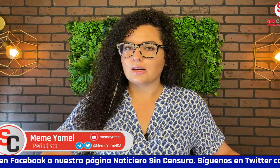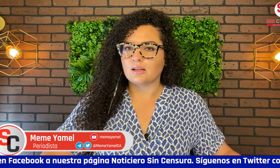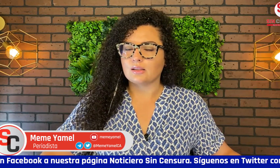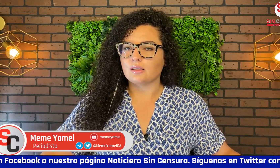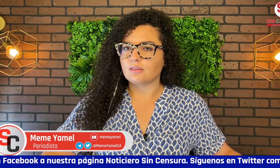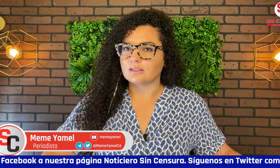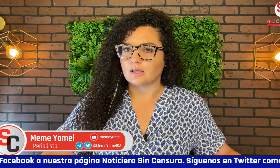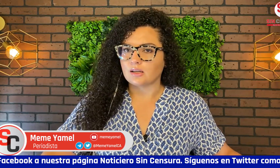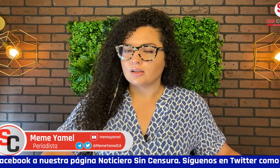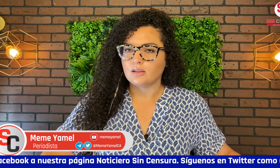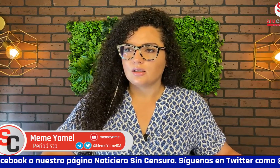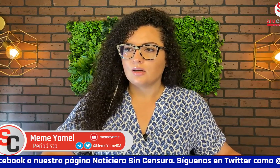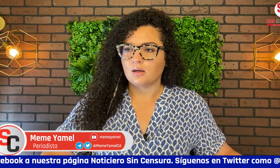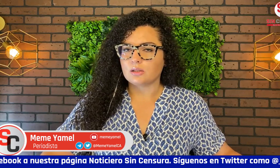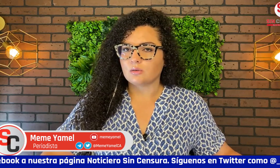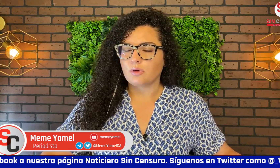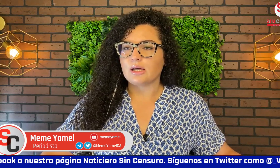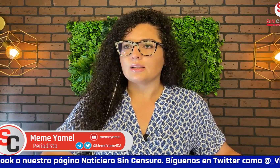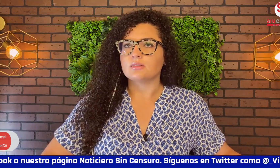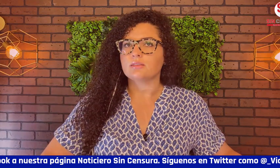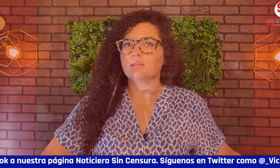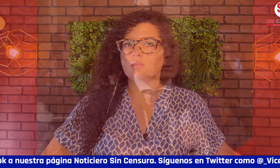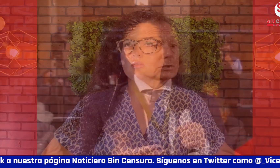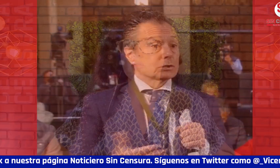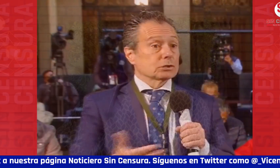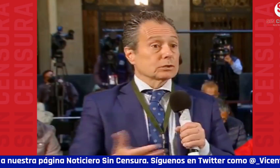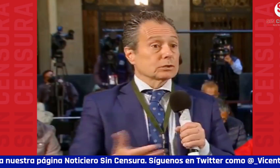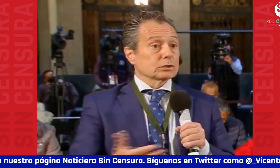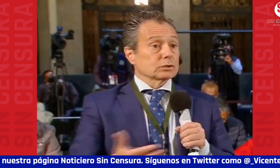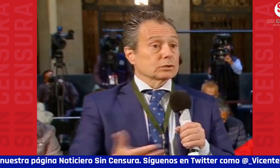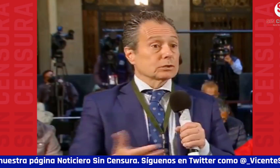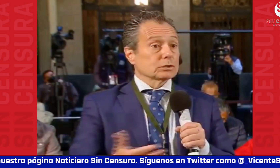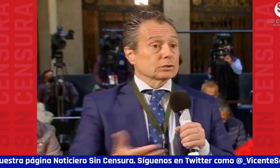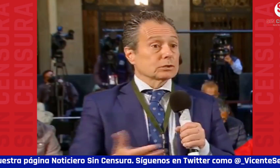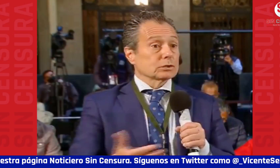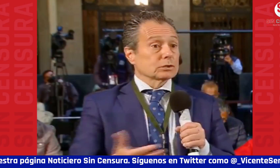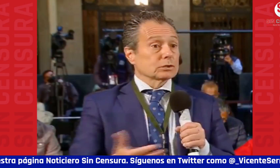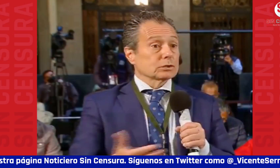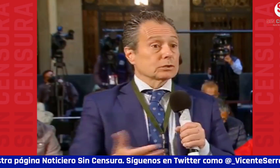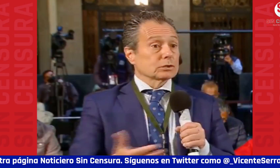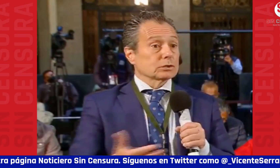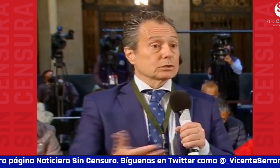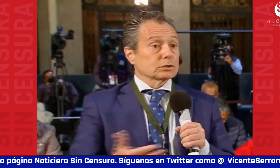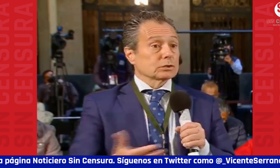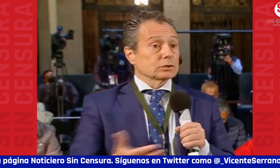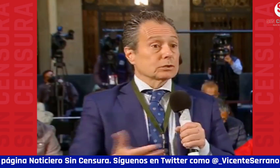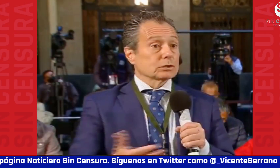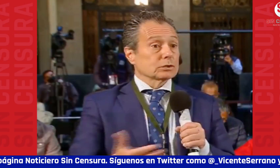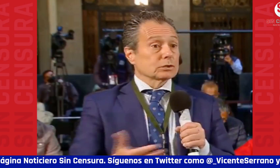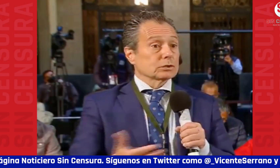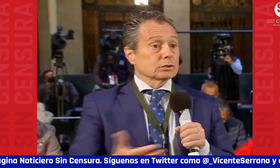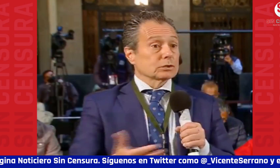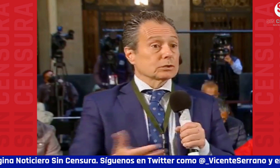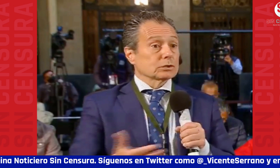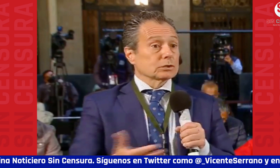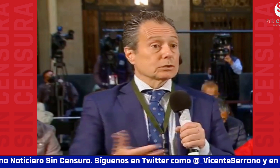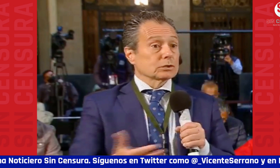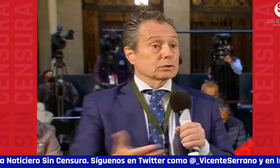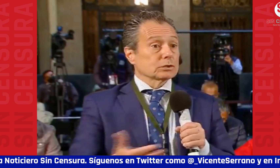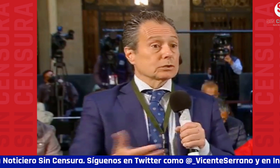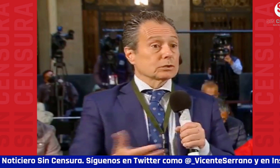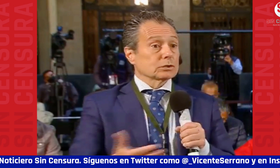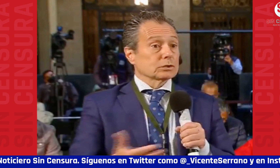de guerra de Televisa, Alberto Peláez, fue a la mañanera e hizo un planteamiento con el que yo no estoy de